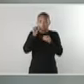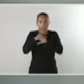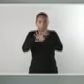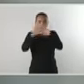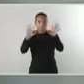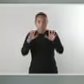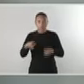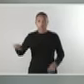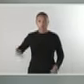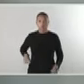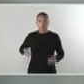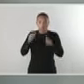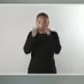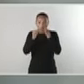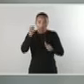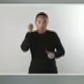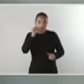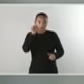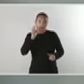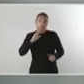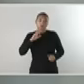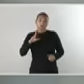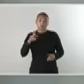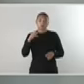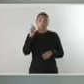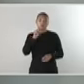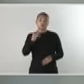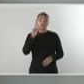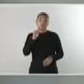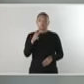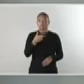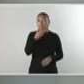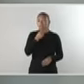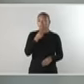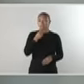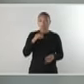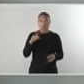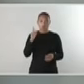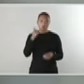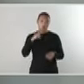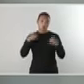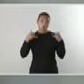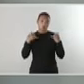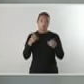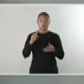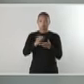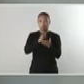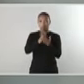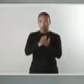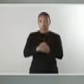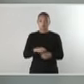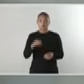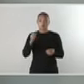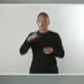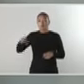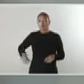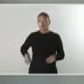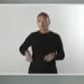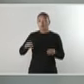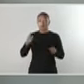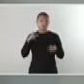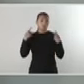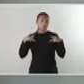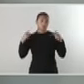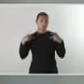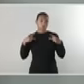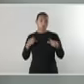que atiende y resuelva siempre las demandas de las mujeres y de los hombres de Tamaulipas Un gobierno de la gente conmigo